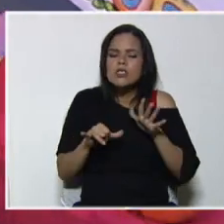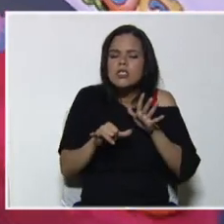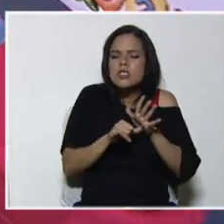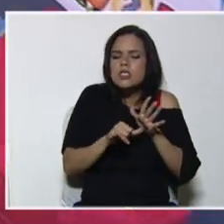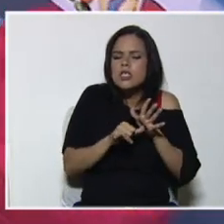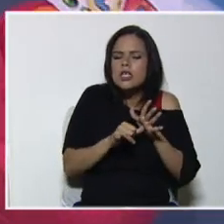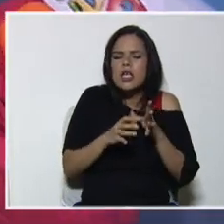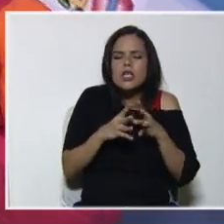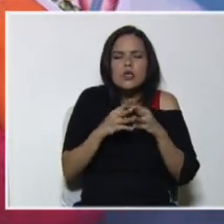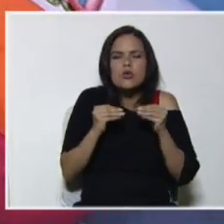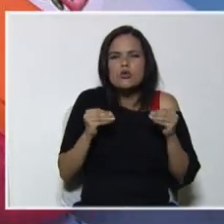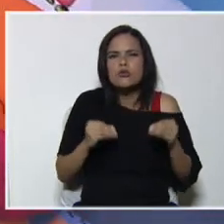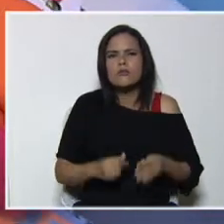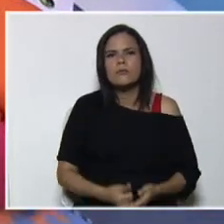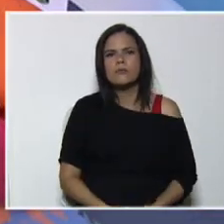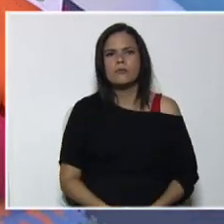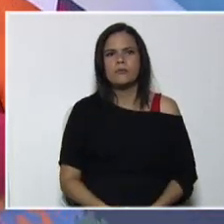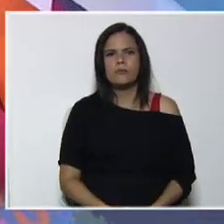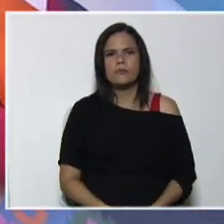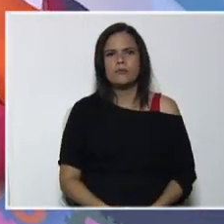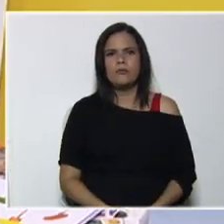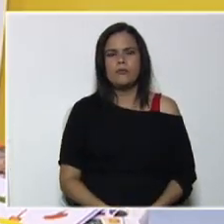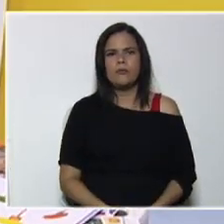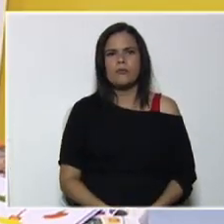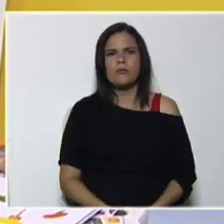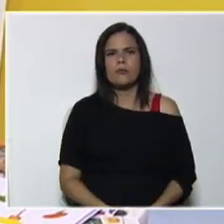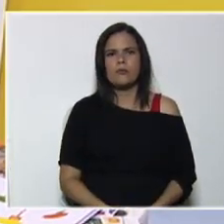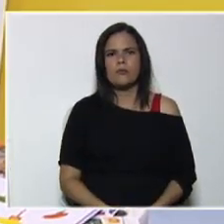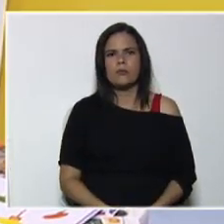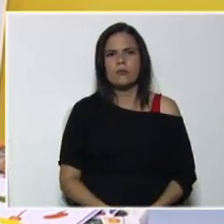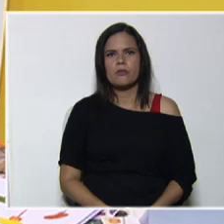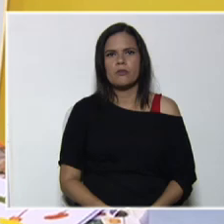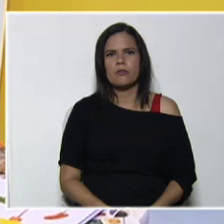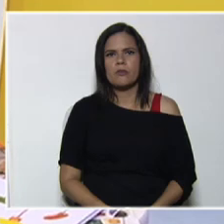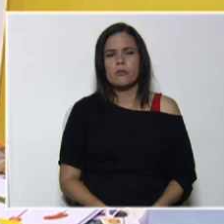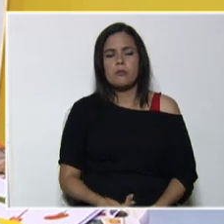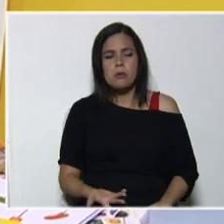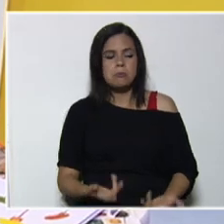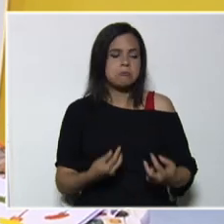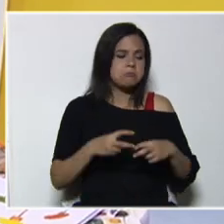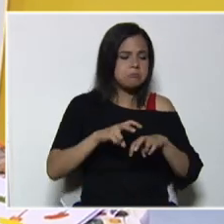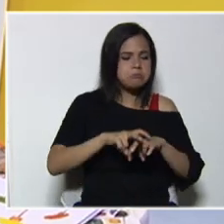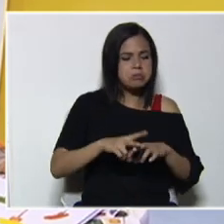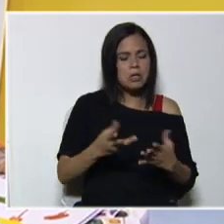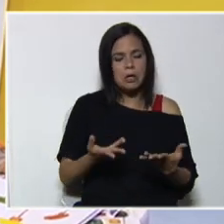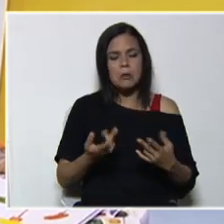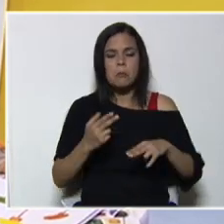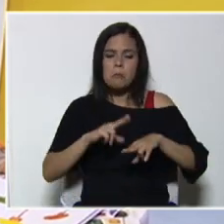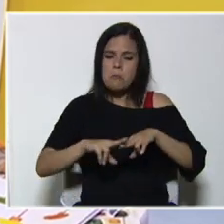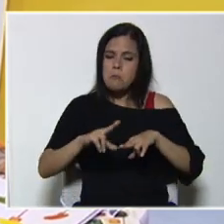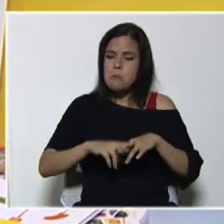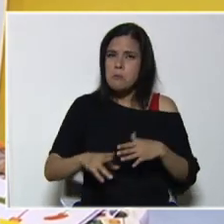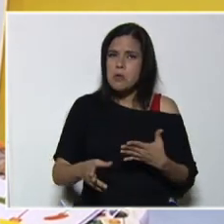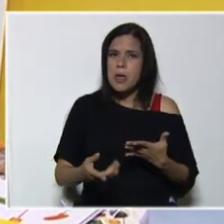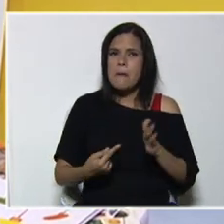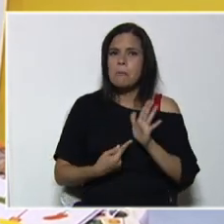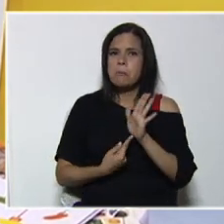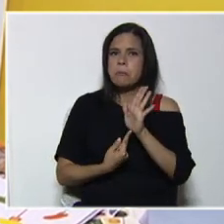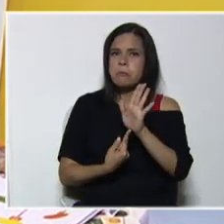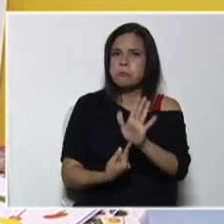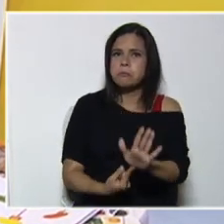de todos ustedes. Acá podemos estar con la niña y el niño